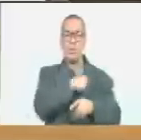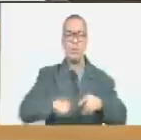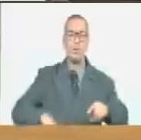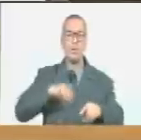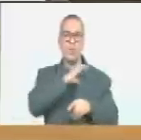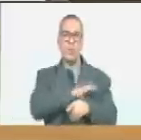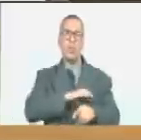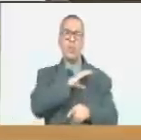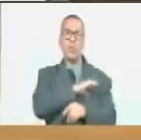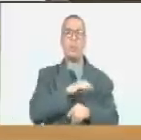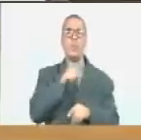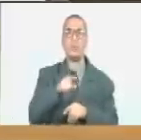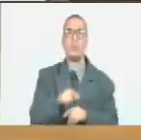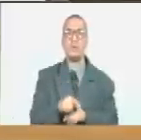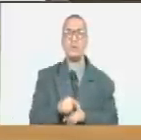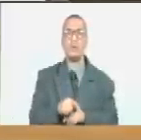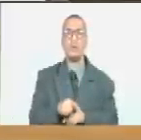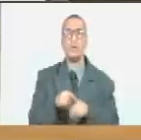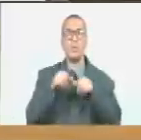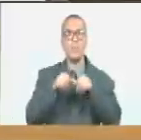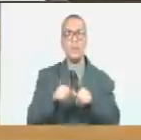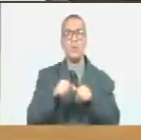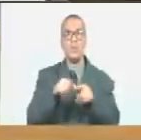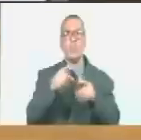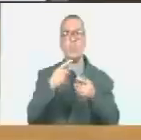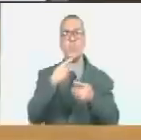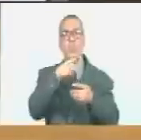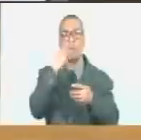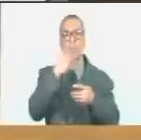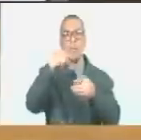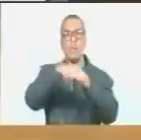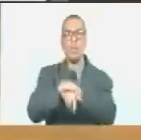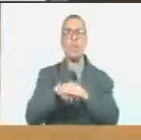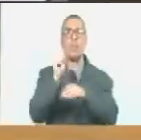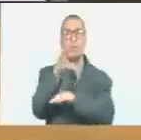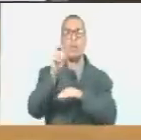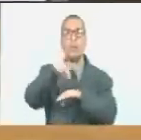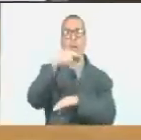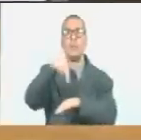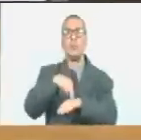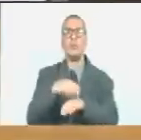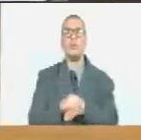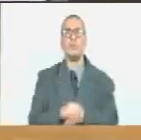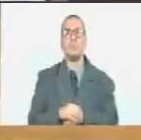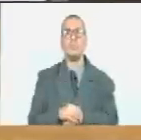de la Comisión de Permanente de Política Interior de la Asamblea Nacional.